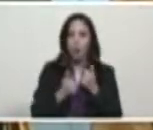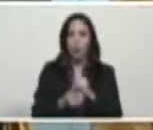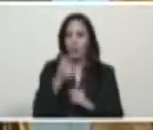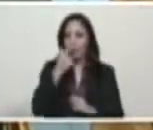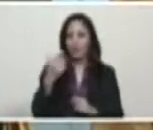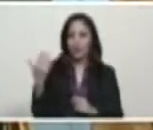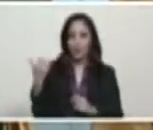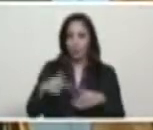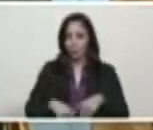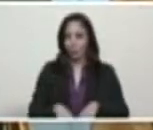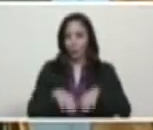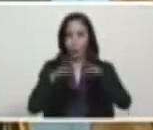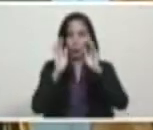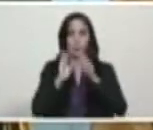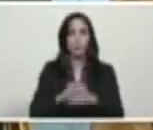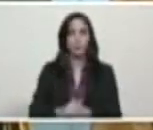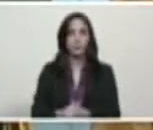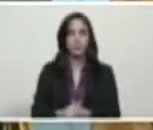Desde niño.